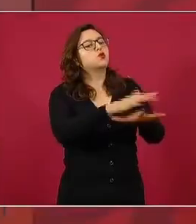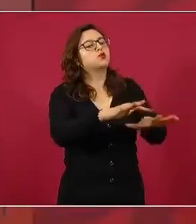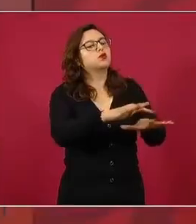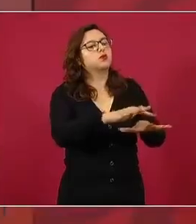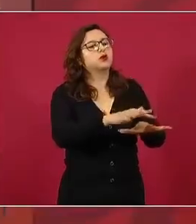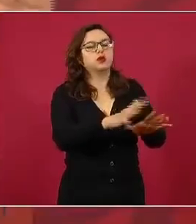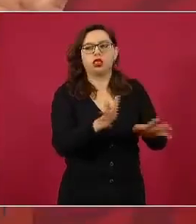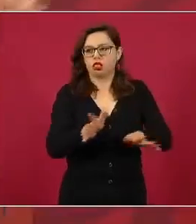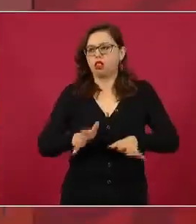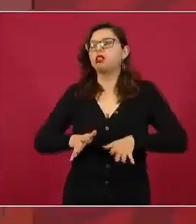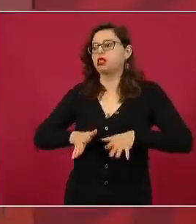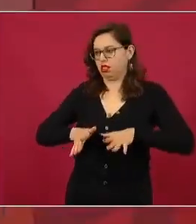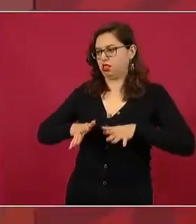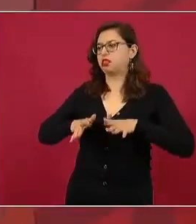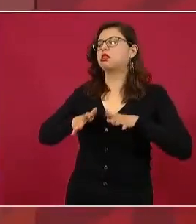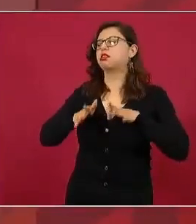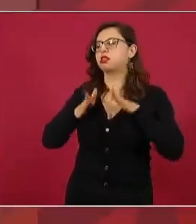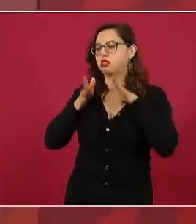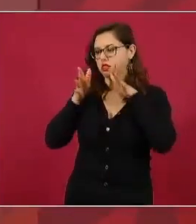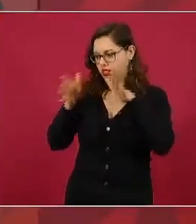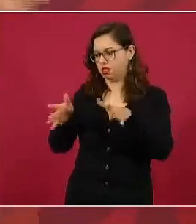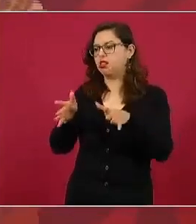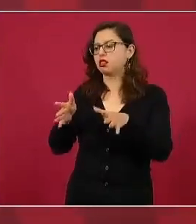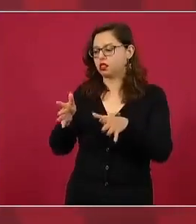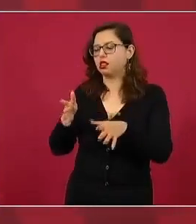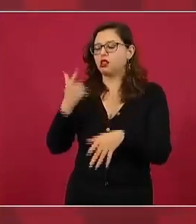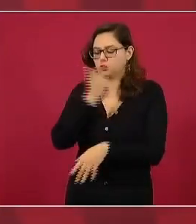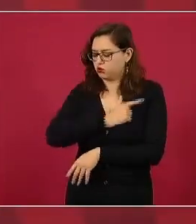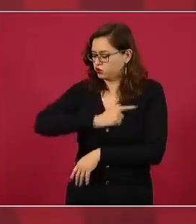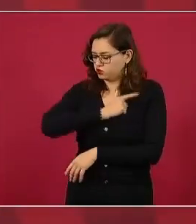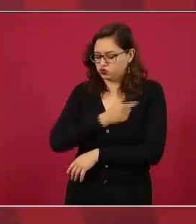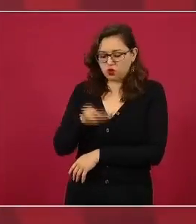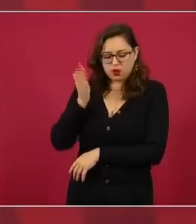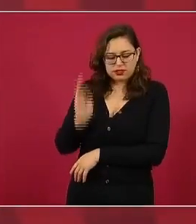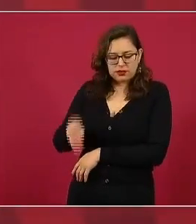Se tragan todo. Con gusto, además.